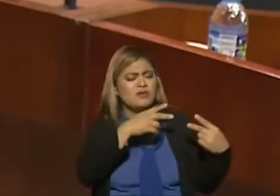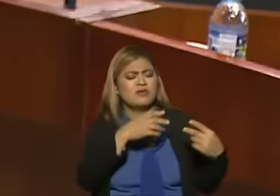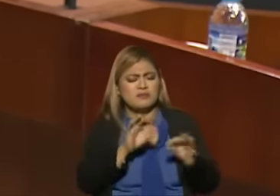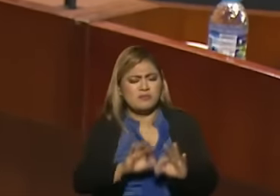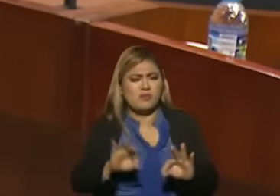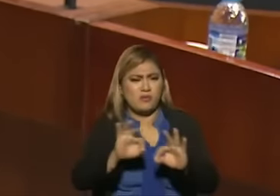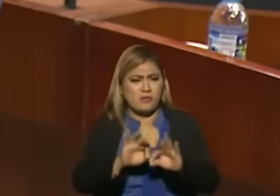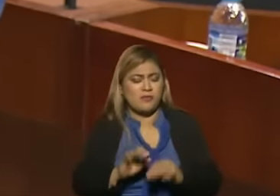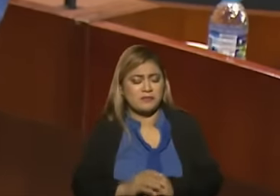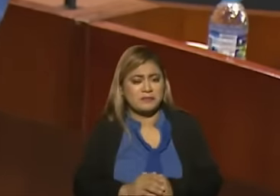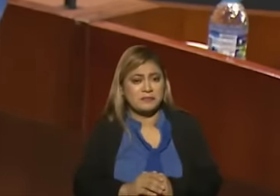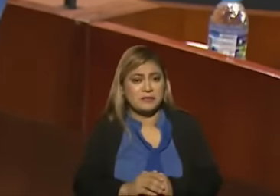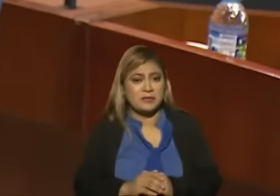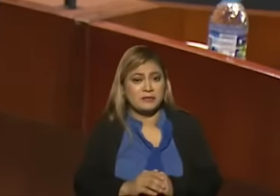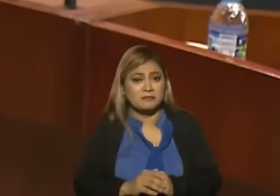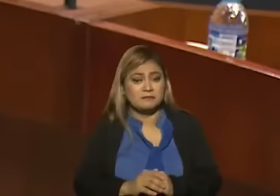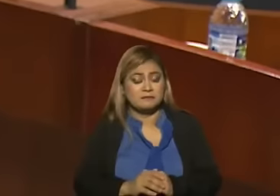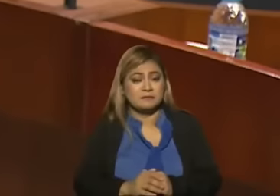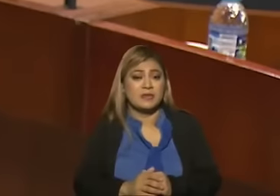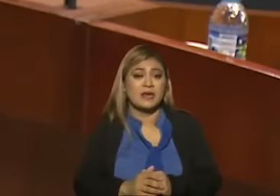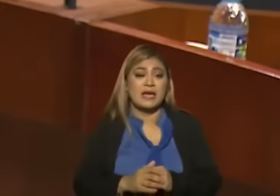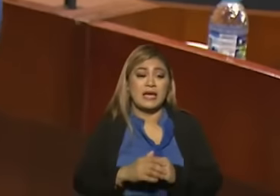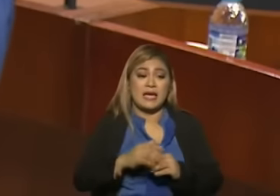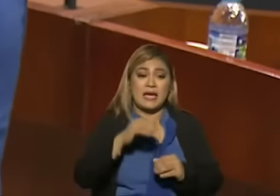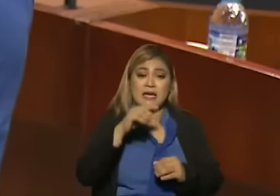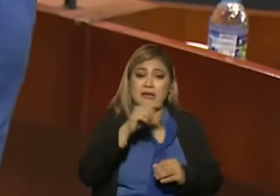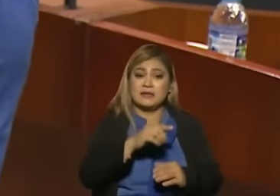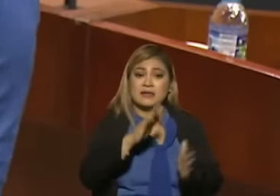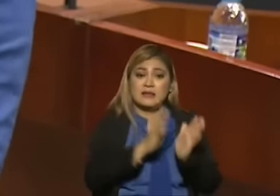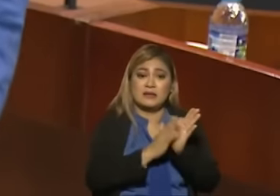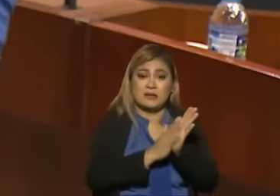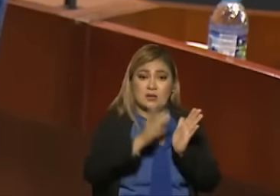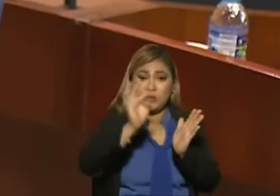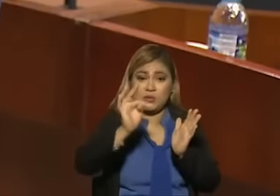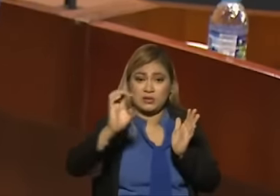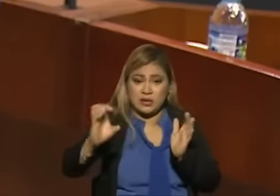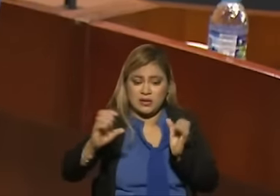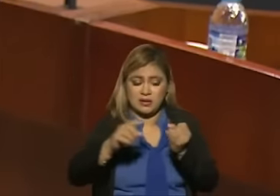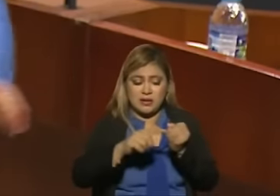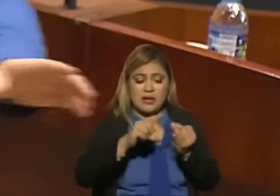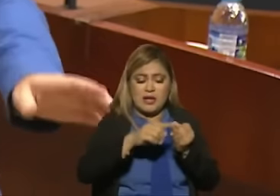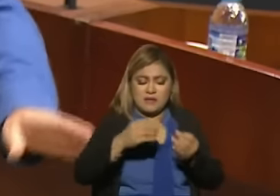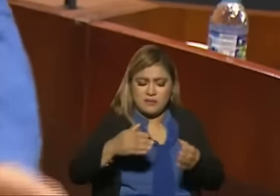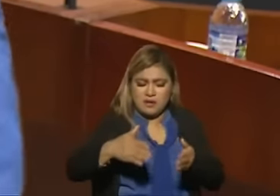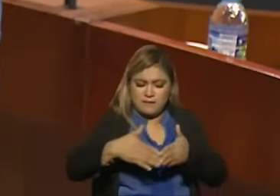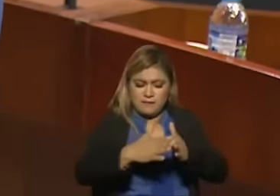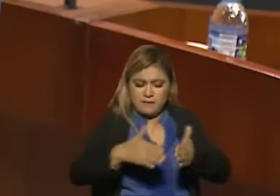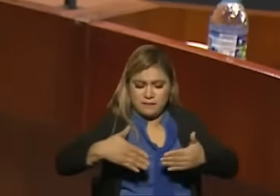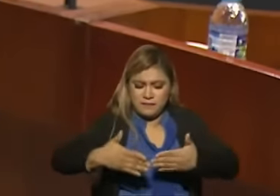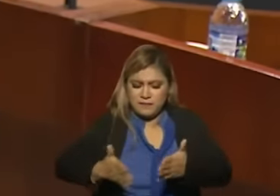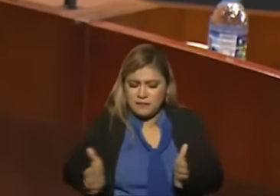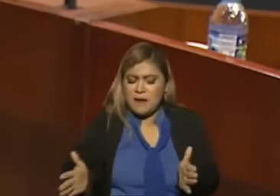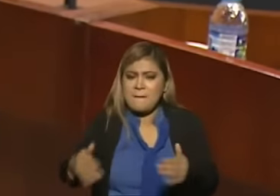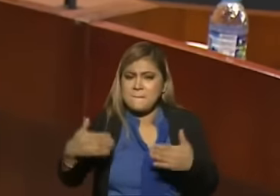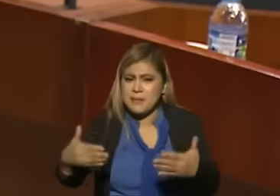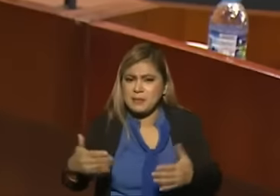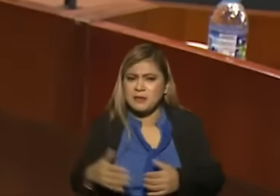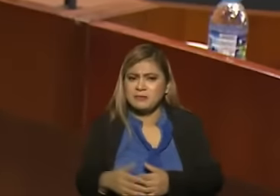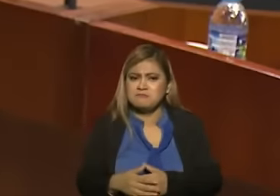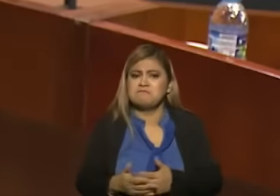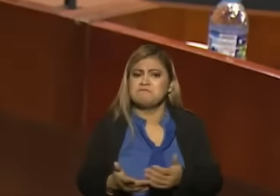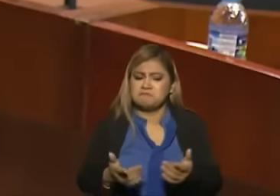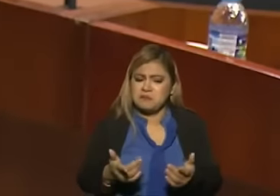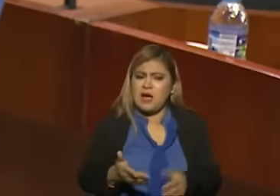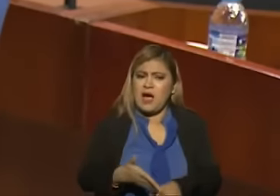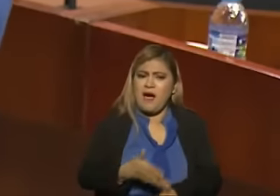para los tratados Torrijos-Carter como para la ampliación del canal, este país, por designio del partido que hoy gobierna, fue a